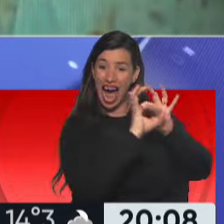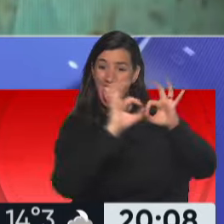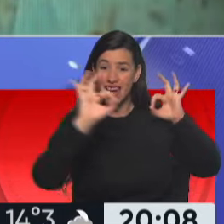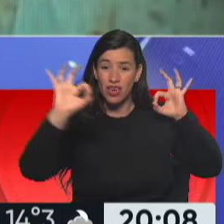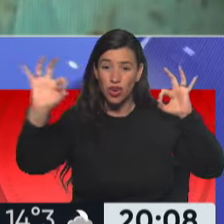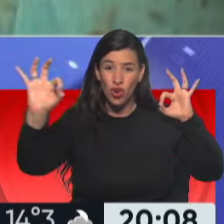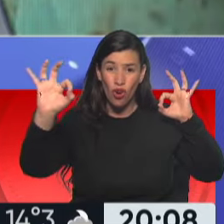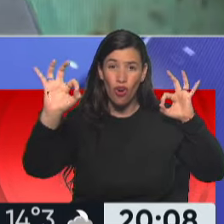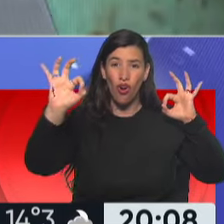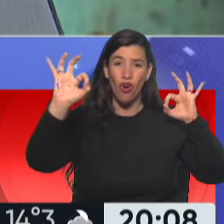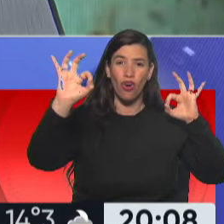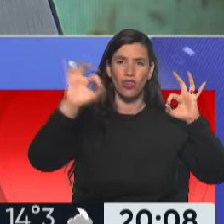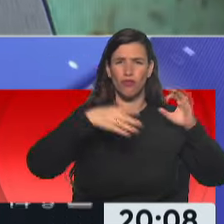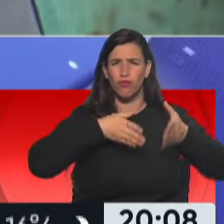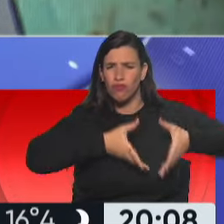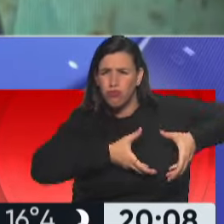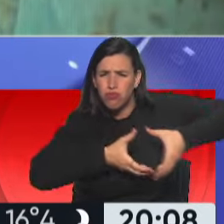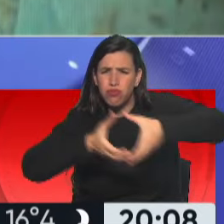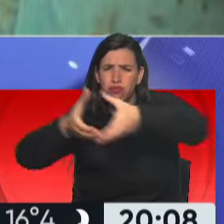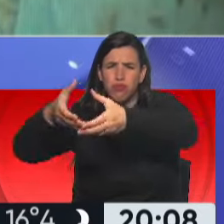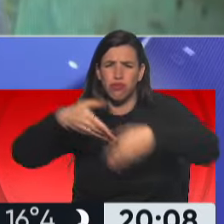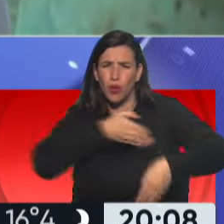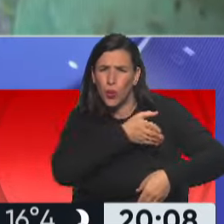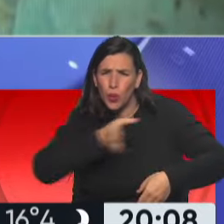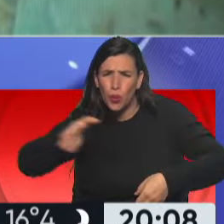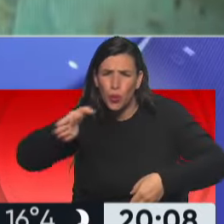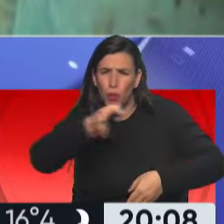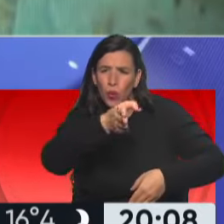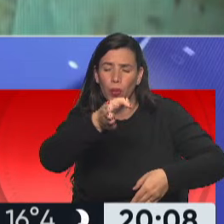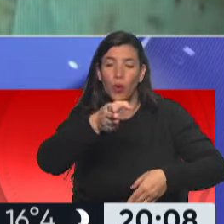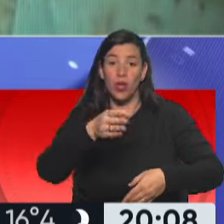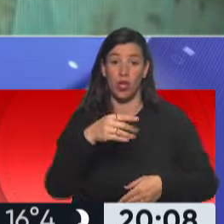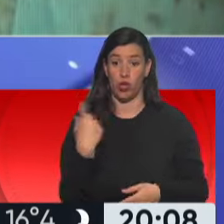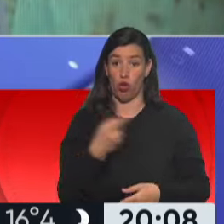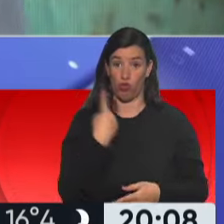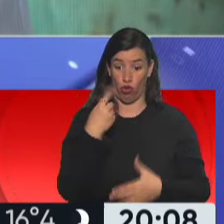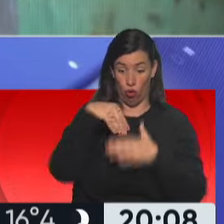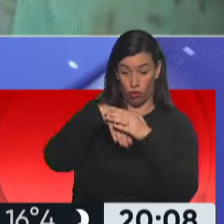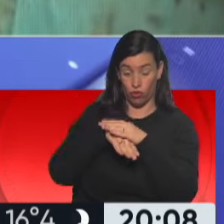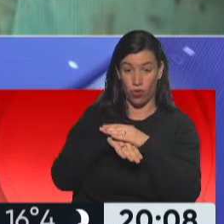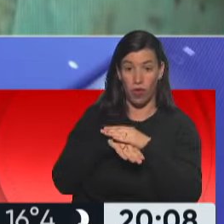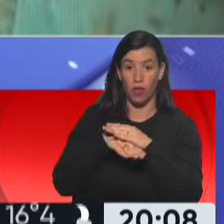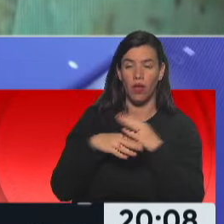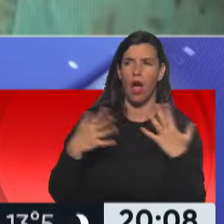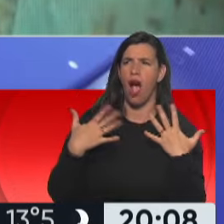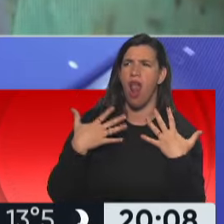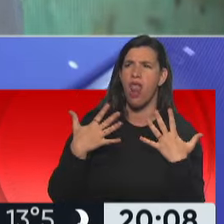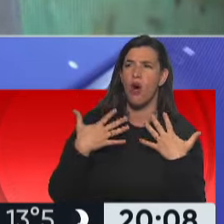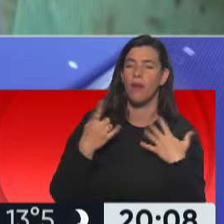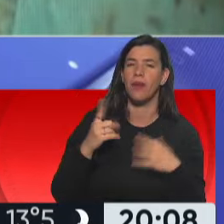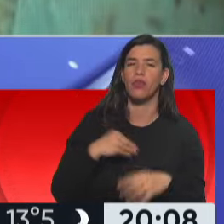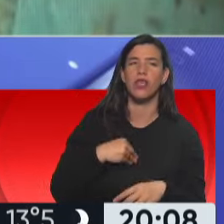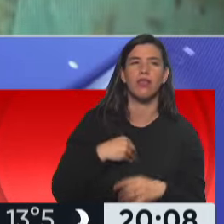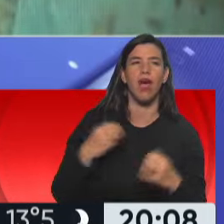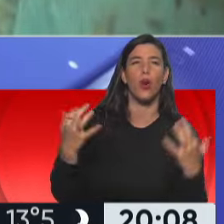arriba hacia abajo, sí. Recorría todo el túnel. Y te digo, nosotros que estábamos ahí abajo, hacía calor, pero claro, se sentía